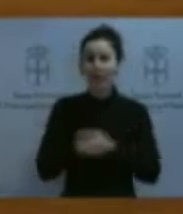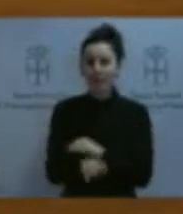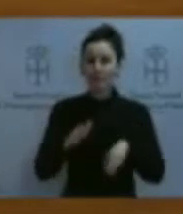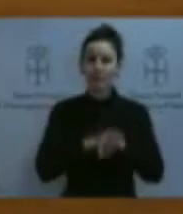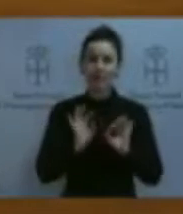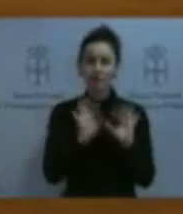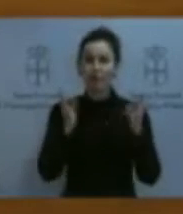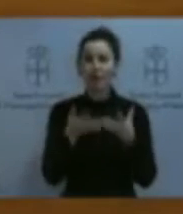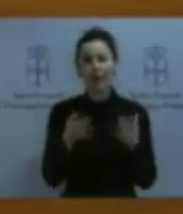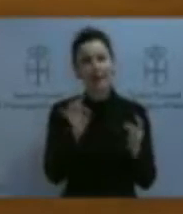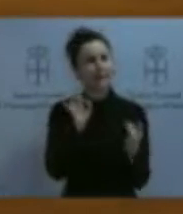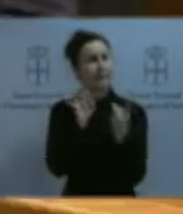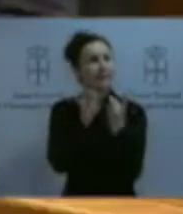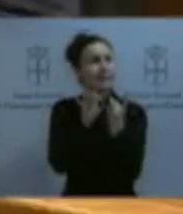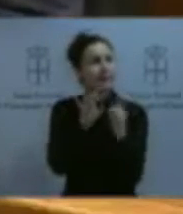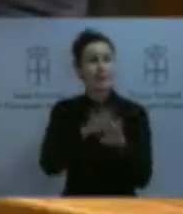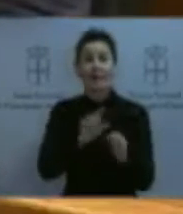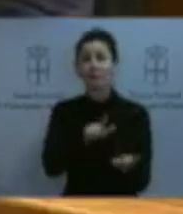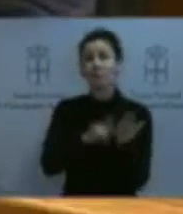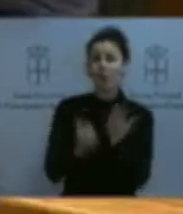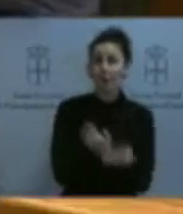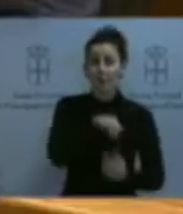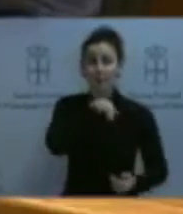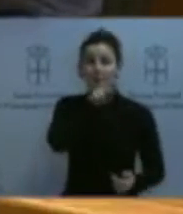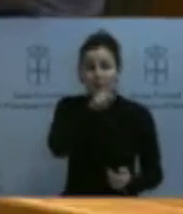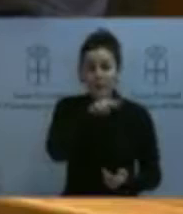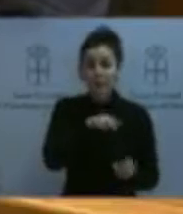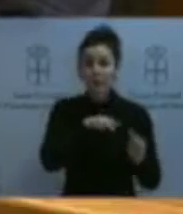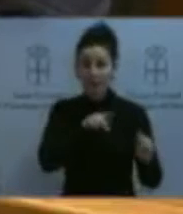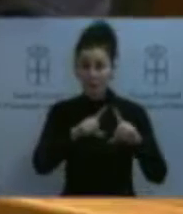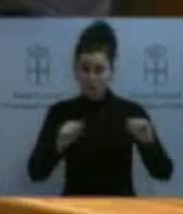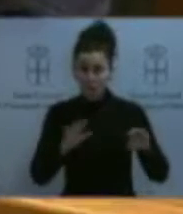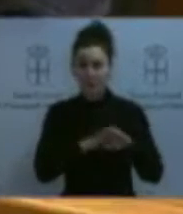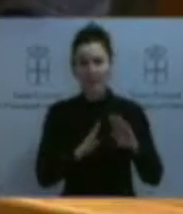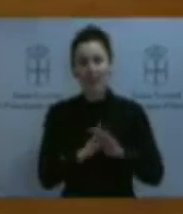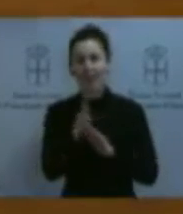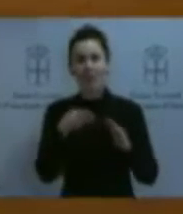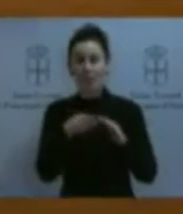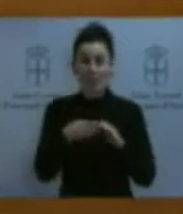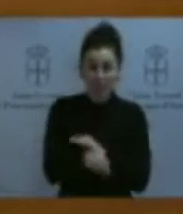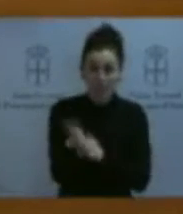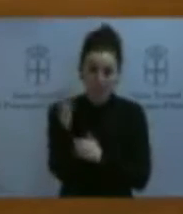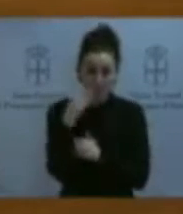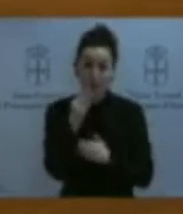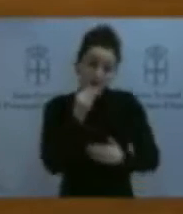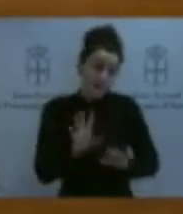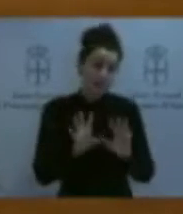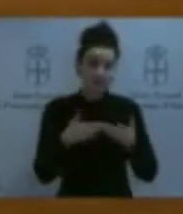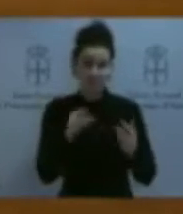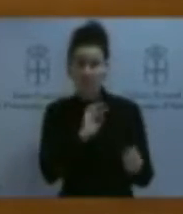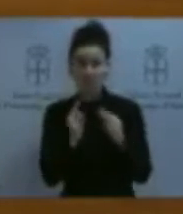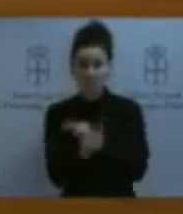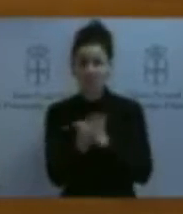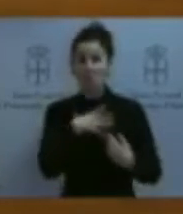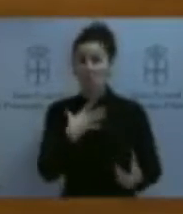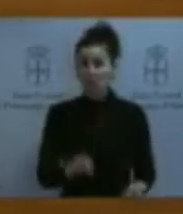asturiana, un avance para quien no tiene acceso a esa formación. La constitución del censo de personas emigradas es interesante, pero si no va